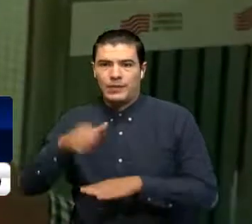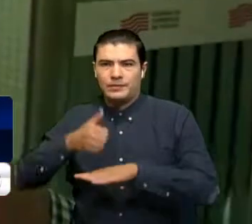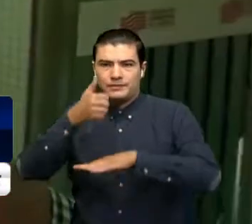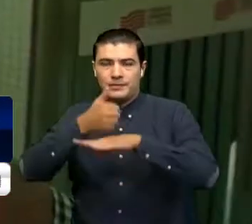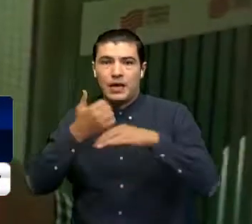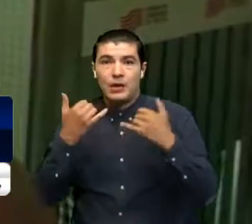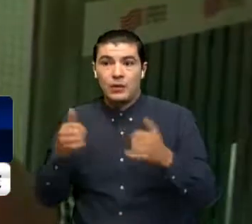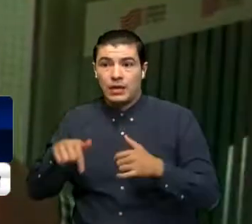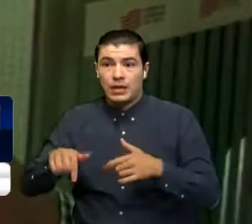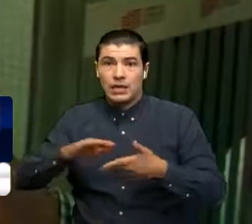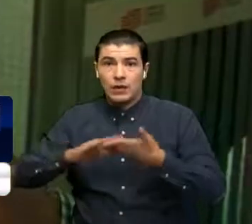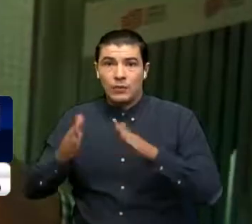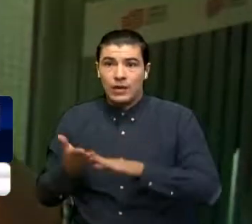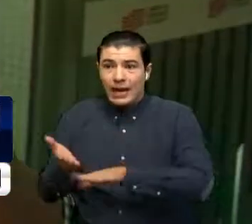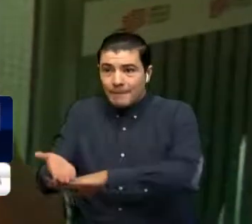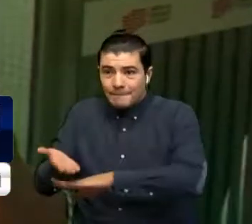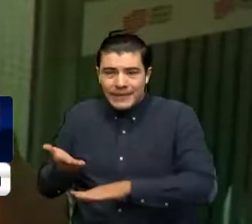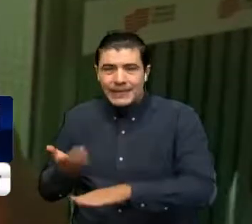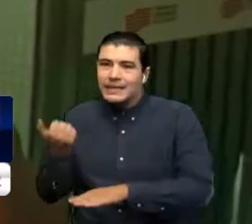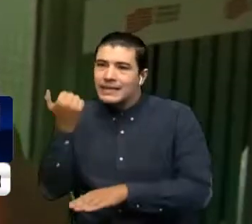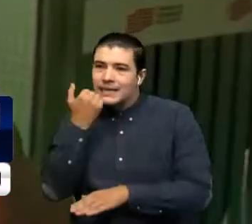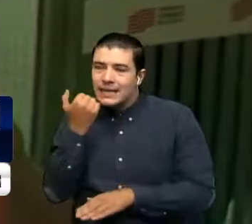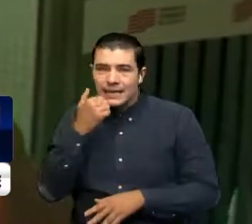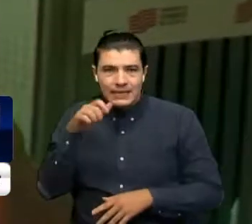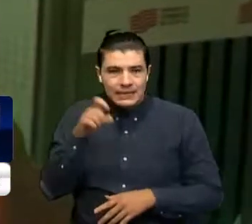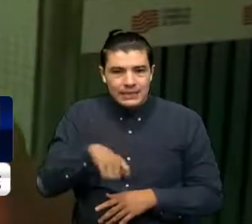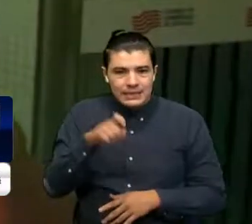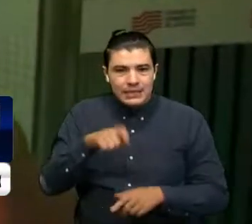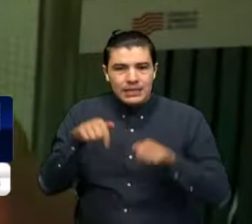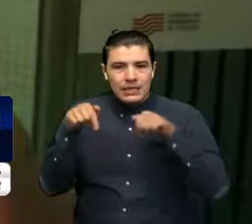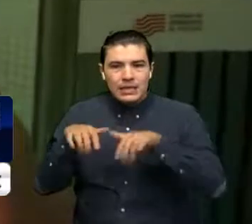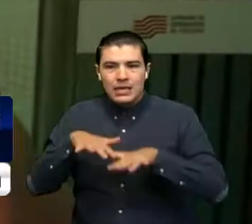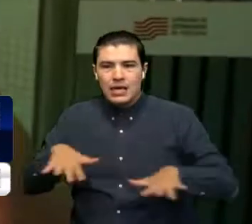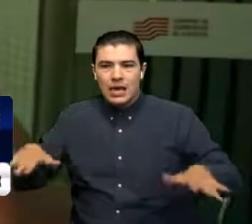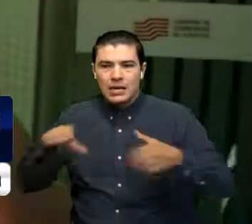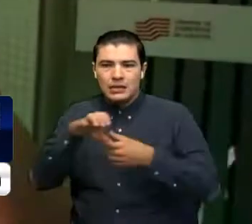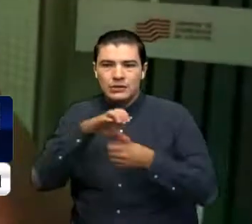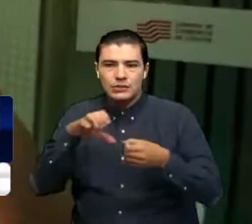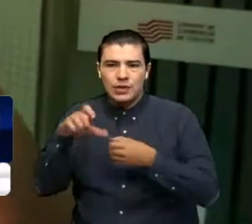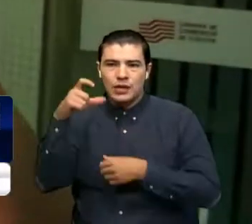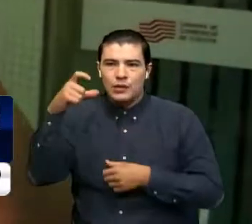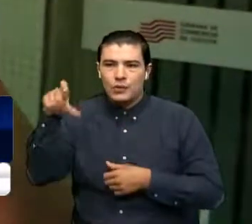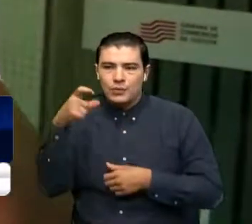gas que requiere Cúcuta y su área metropolitana para